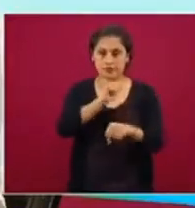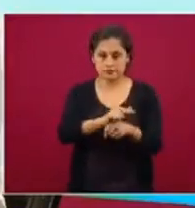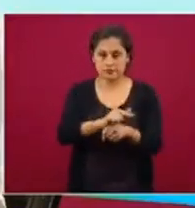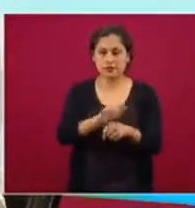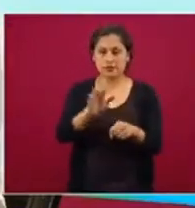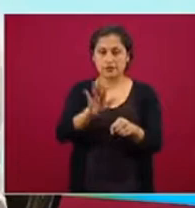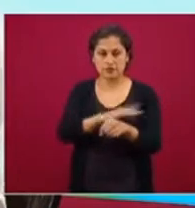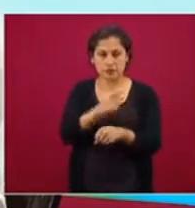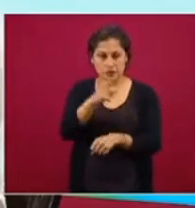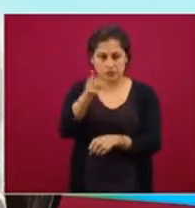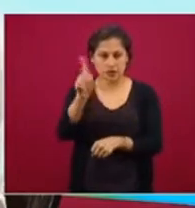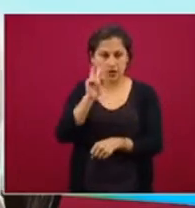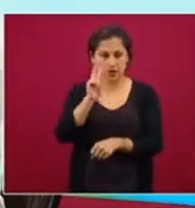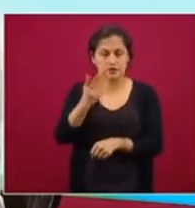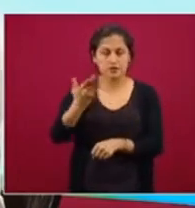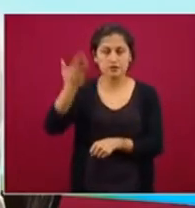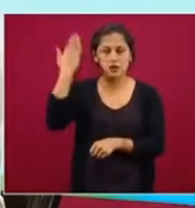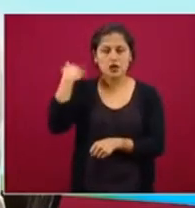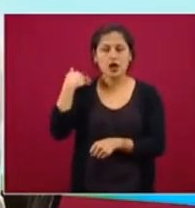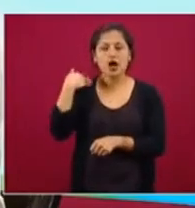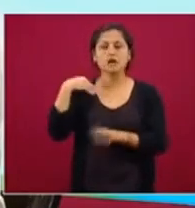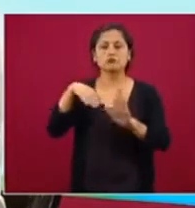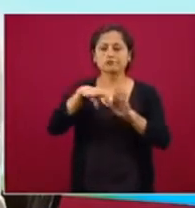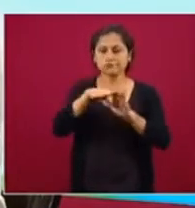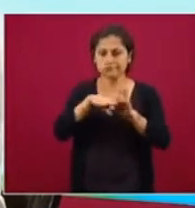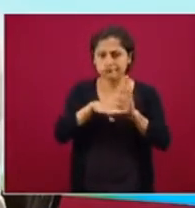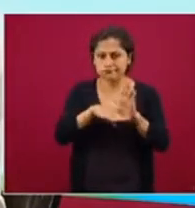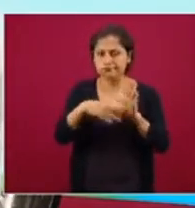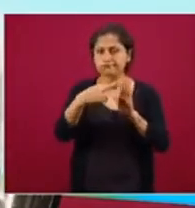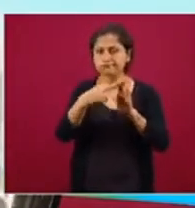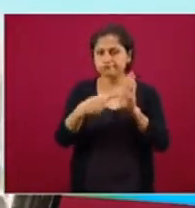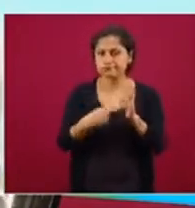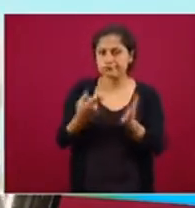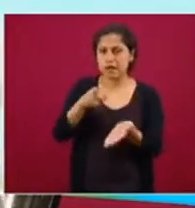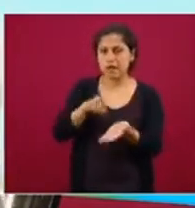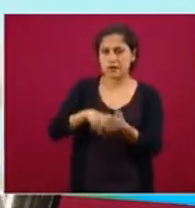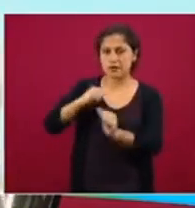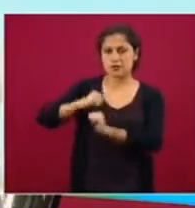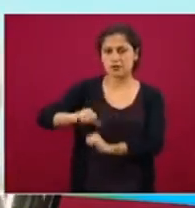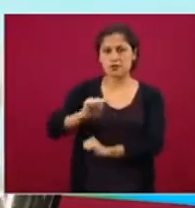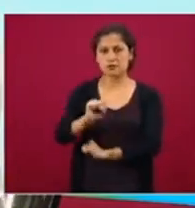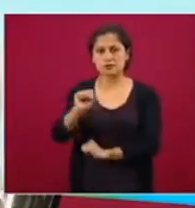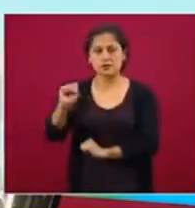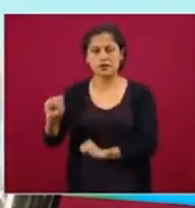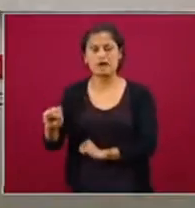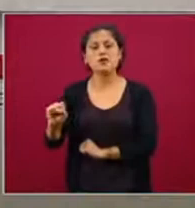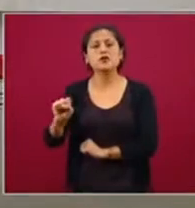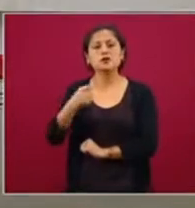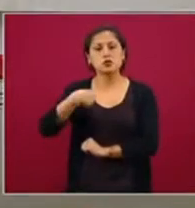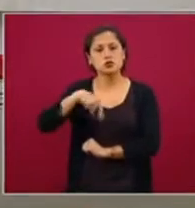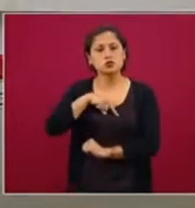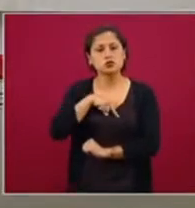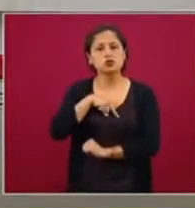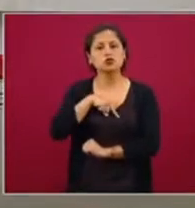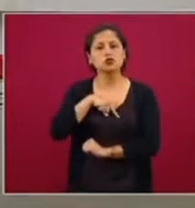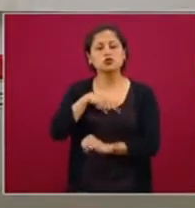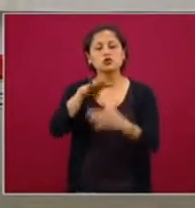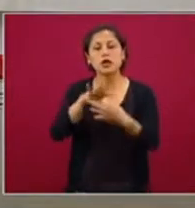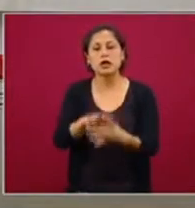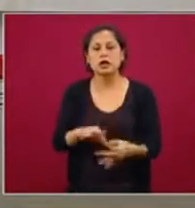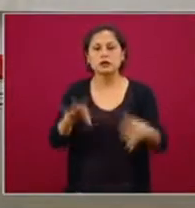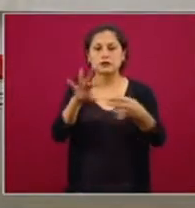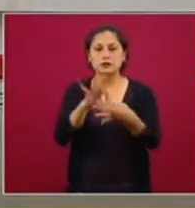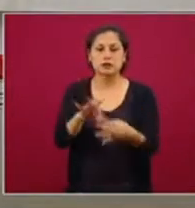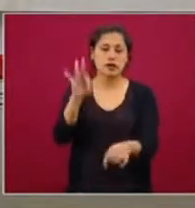acuerdos o disposiciones de la Secretaría de Salud, hemos caracterizado específicamente la protección de